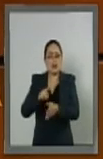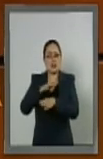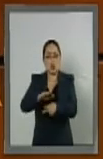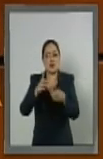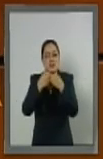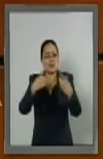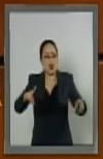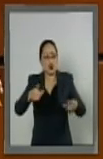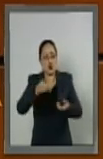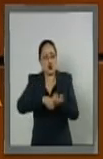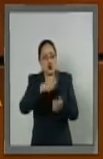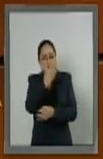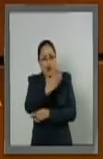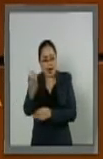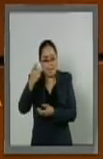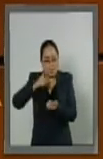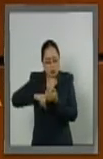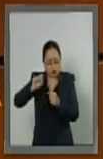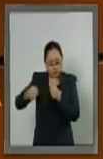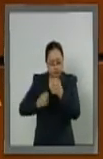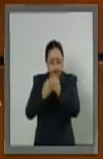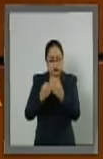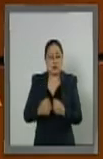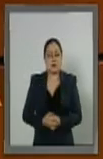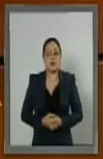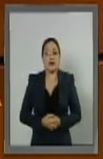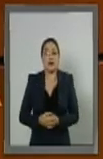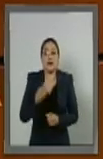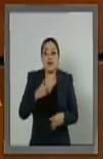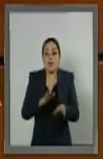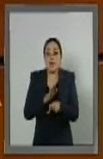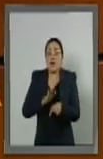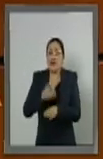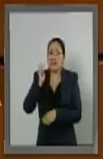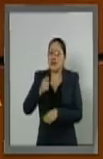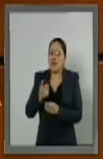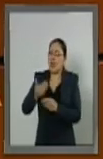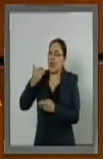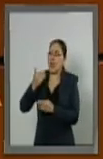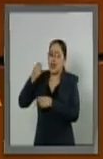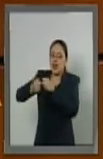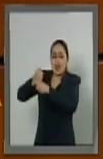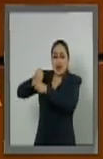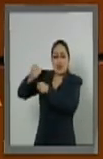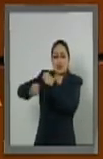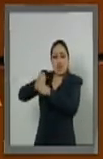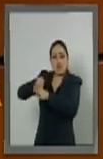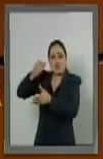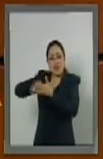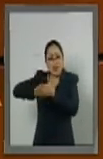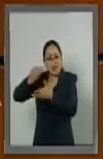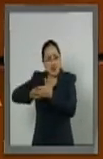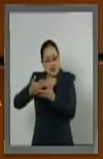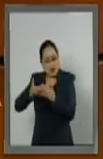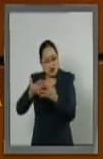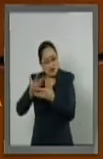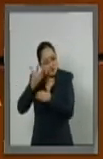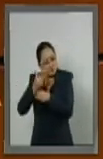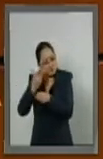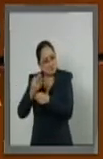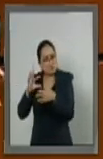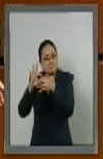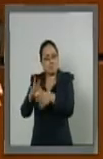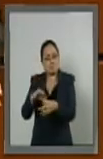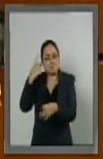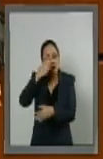Rural Sustentable. Cambios que emanan de una deuda histórica que tenemos con el campo mexicano.